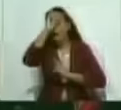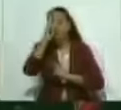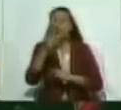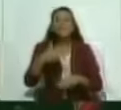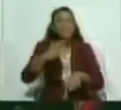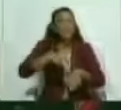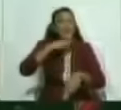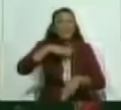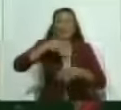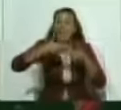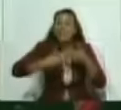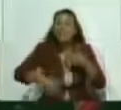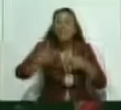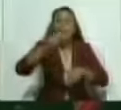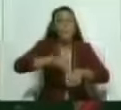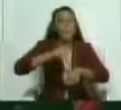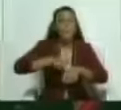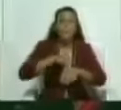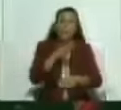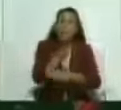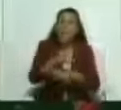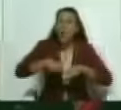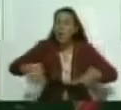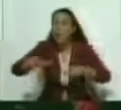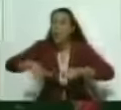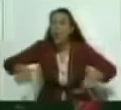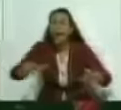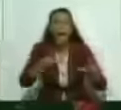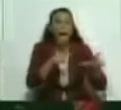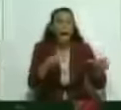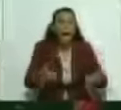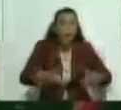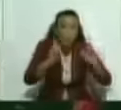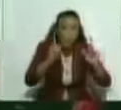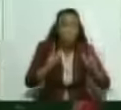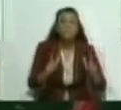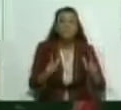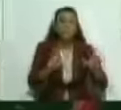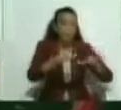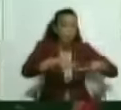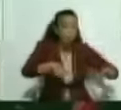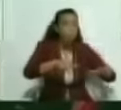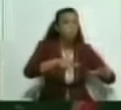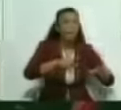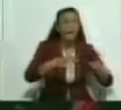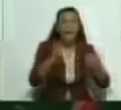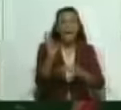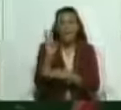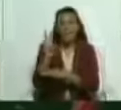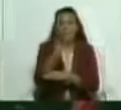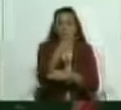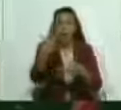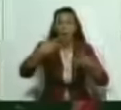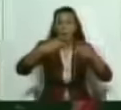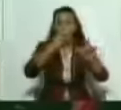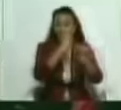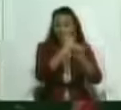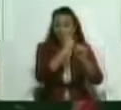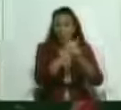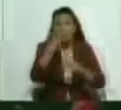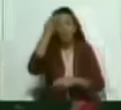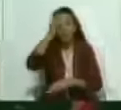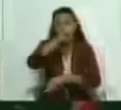suficiente tiempo para acudir a las plazas, a cada uno de los sitios que han venido saliendo en la página web del